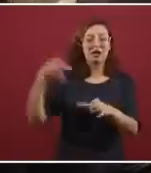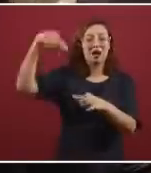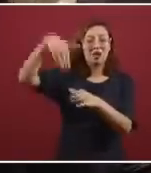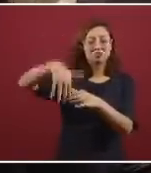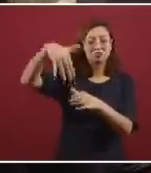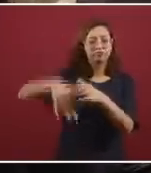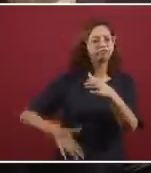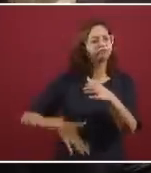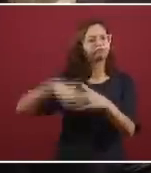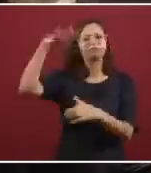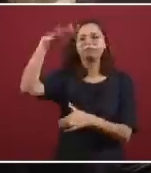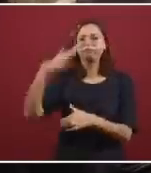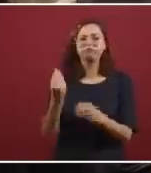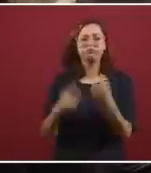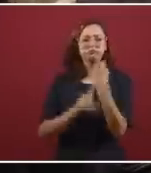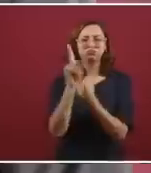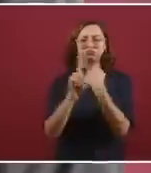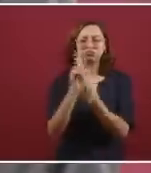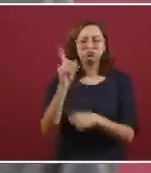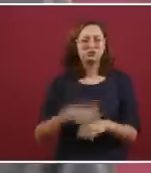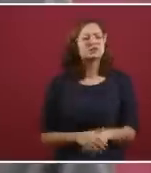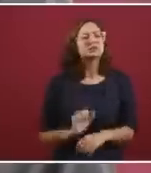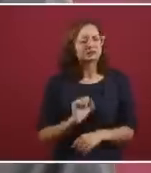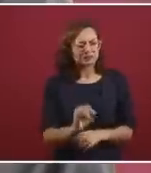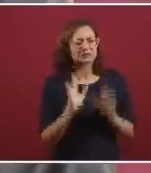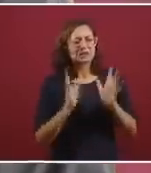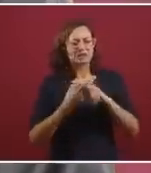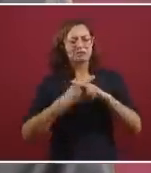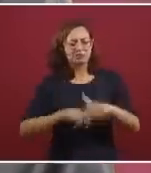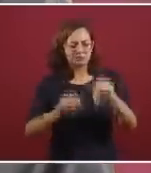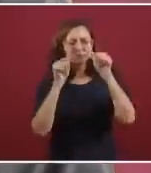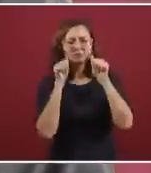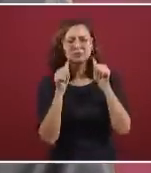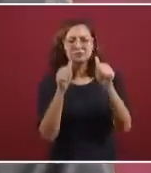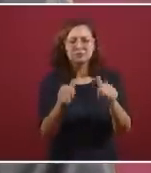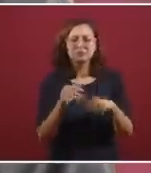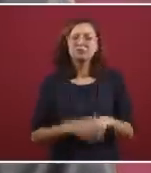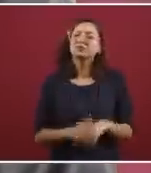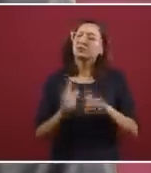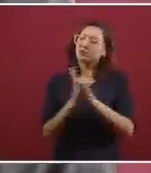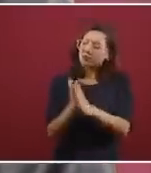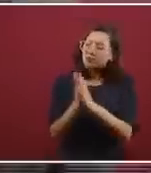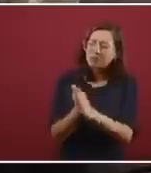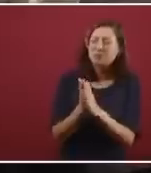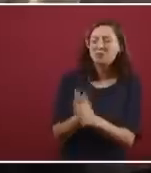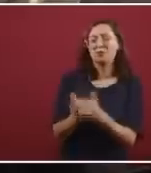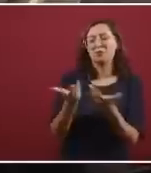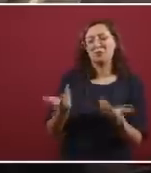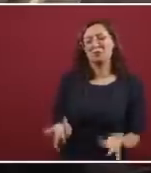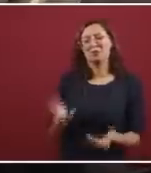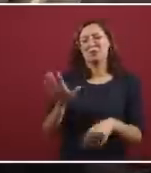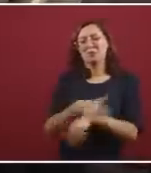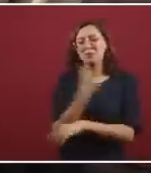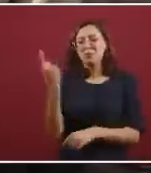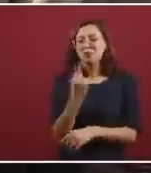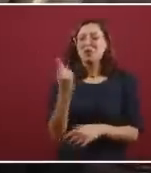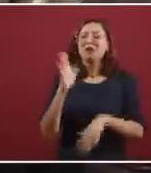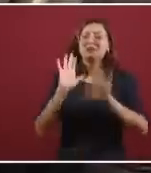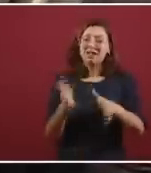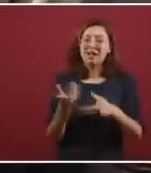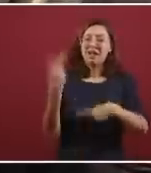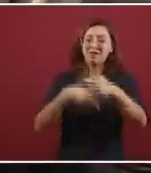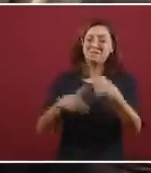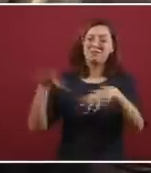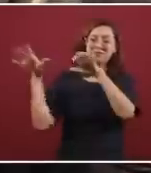problema para ella en ese sistema lo estamos atendiendo se lo cargamos mucho por favor porque tiene otros ciclos más